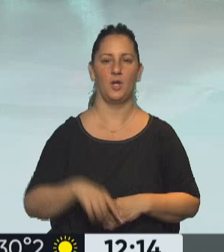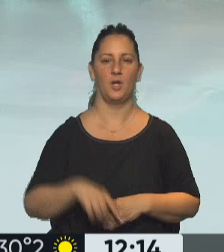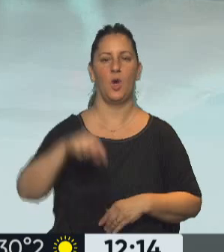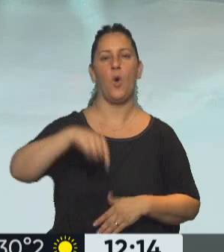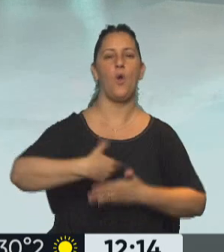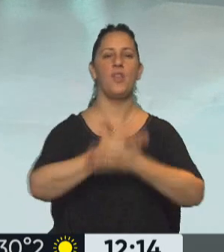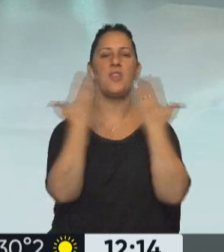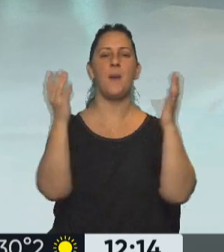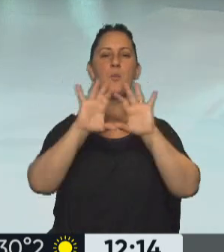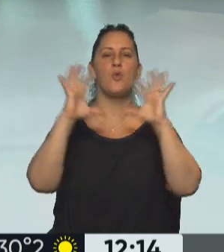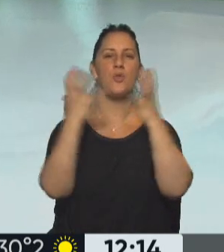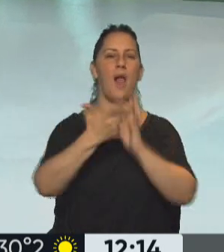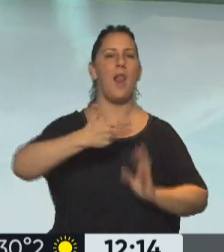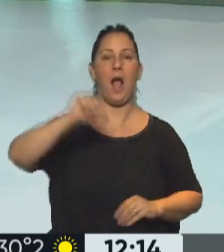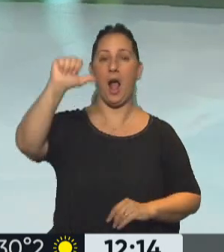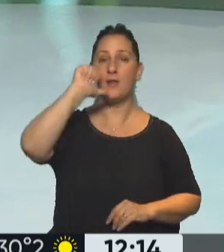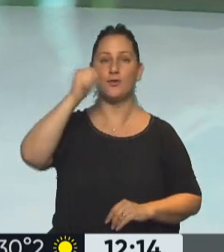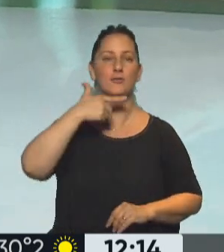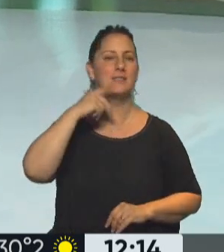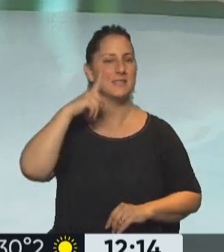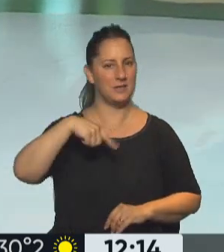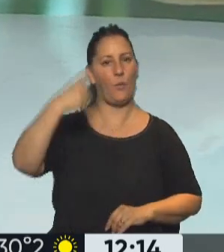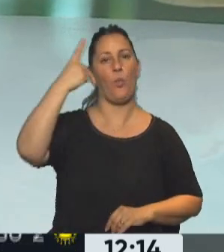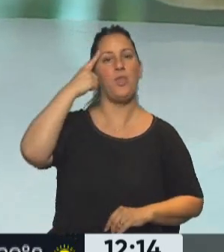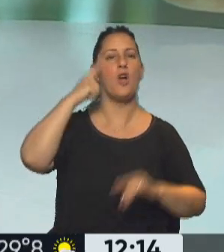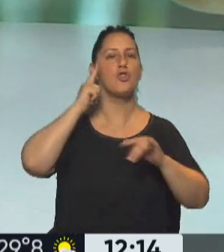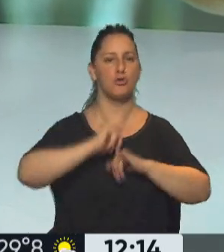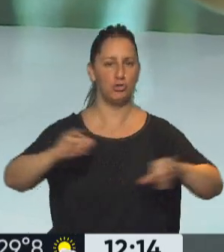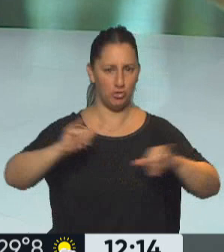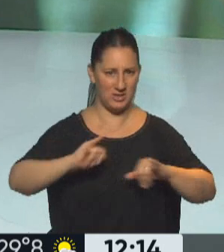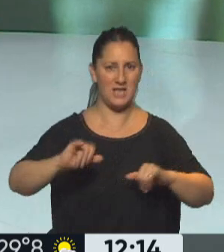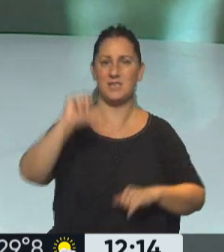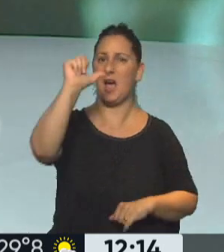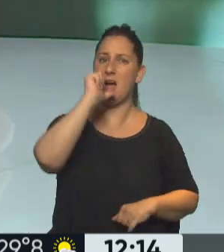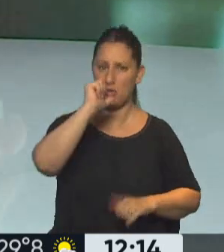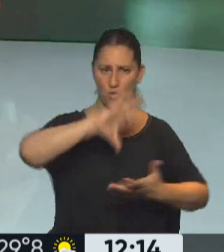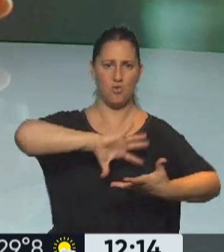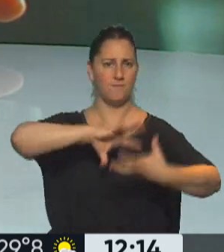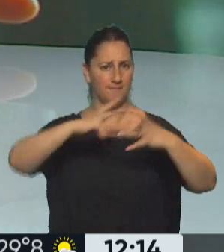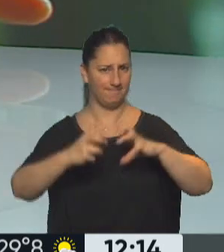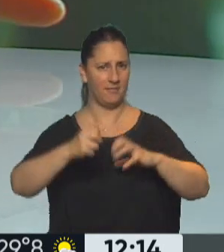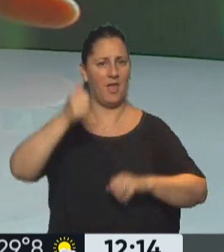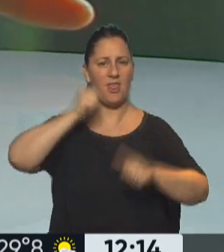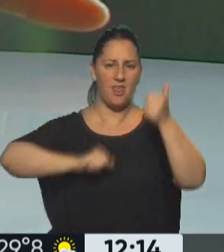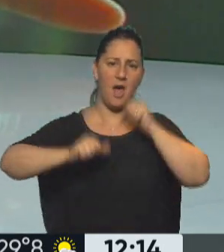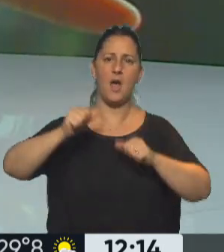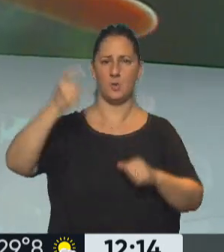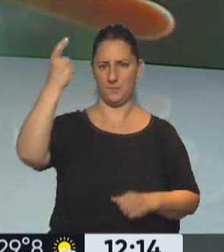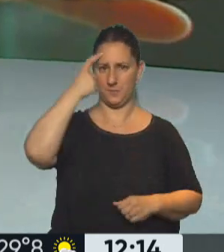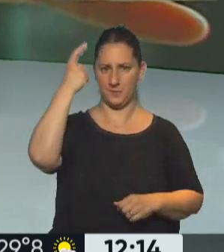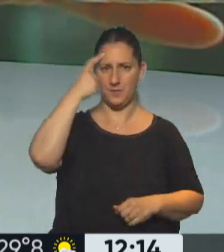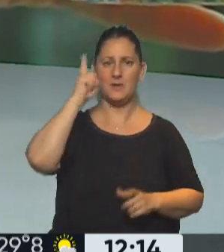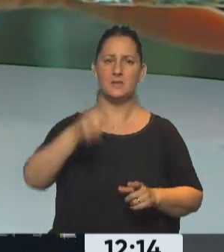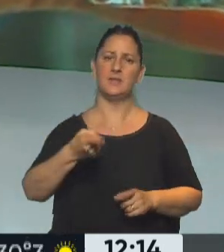Hoy es el Día Mundial sin Alcohol, una jornada para concientizar sobre los daños que provoca el alcohol en nuestra psiquis, pero